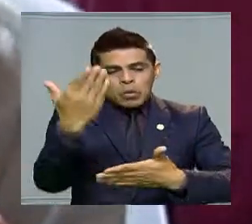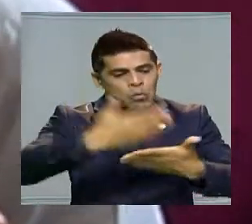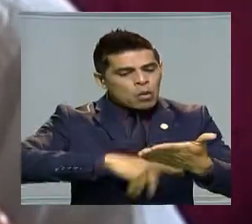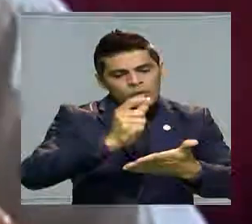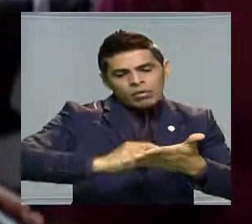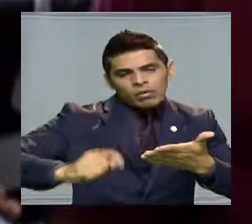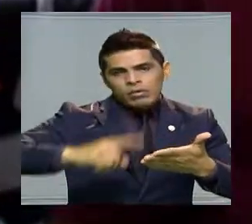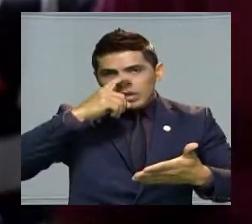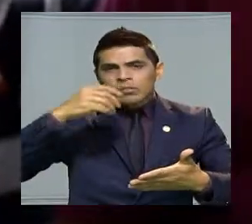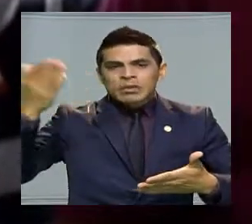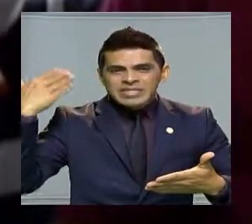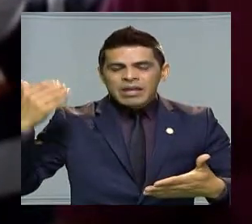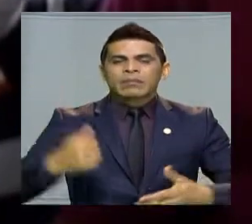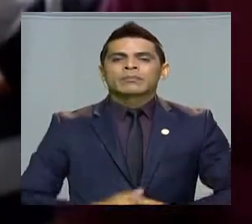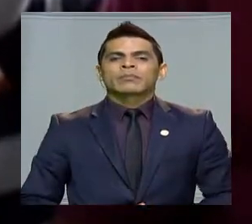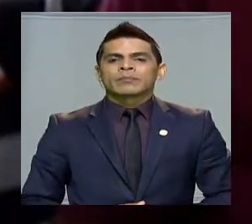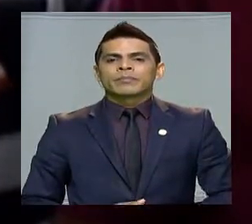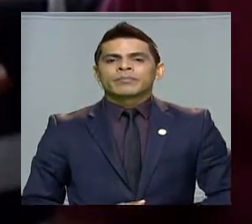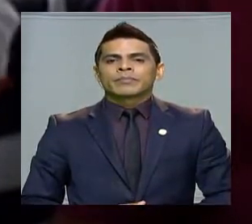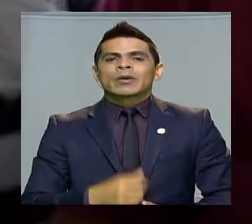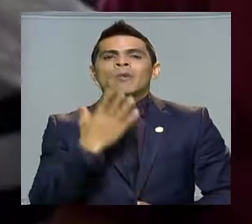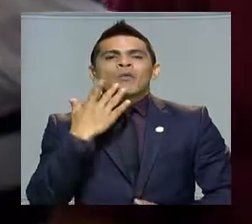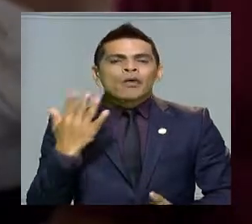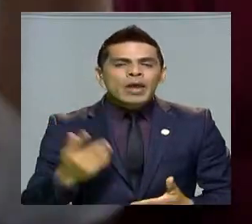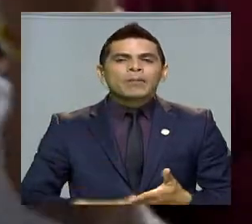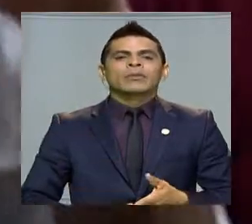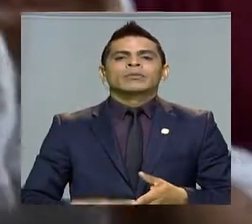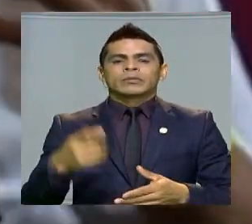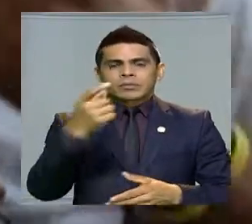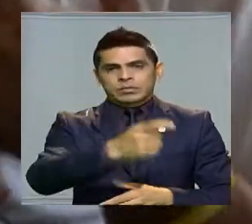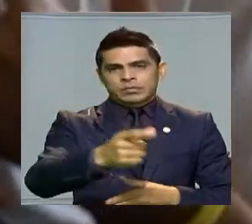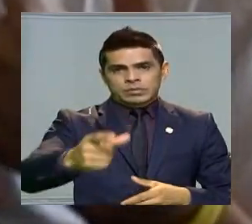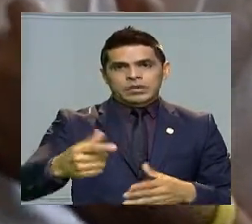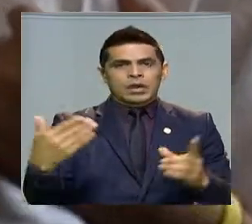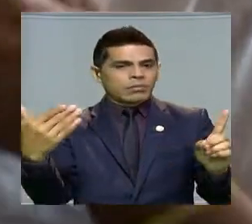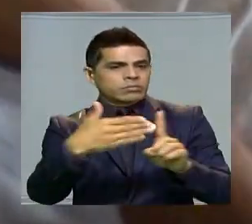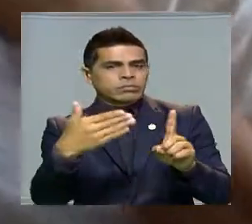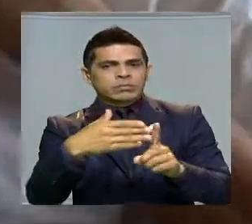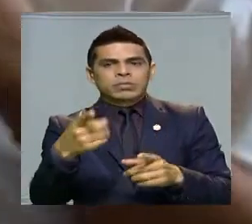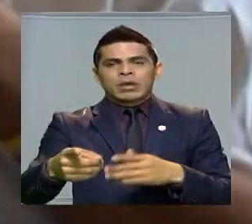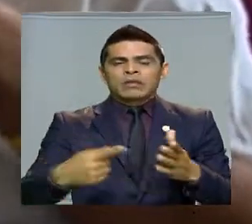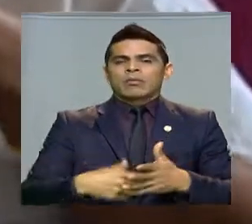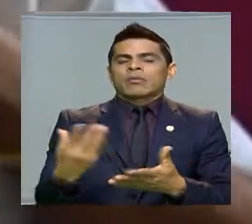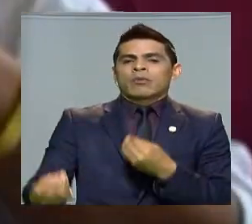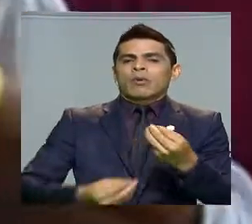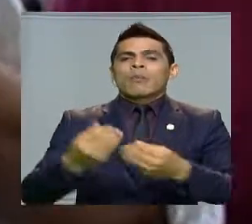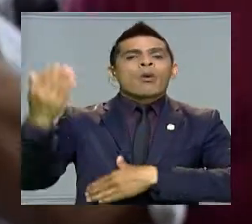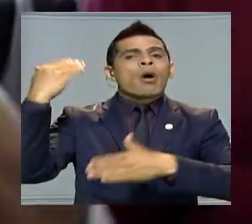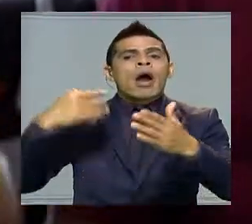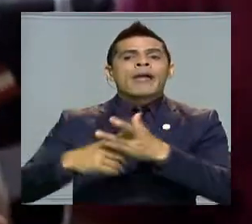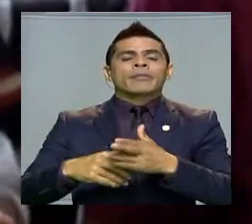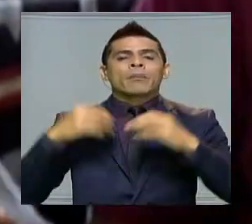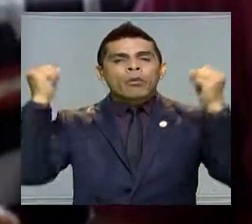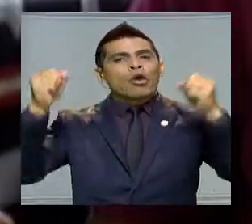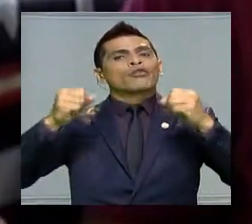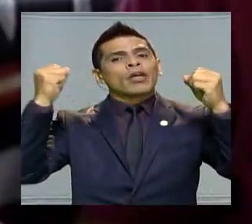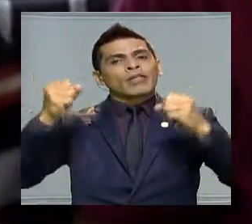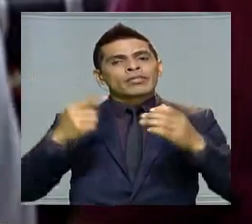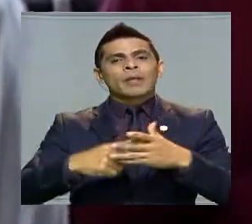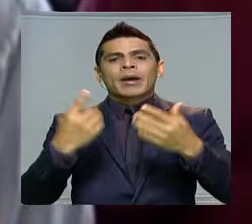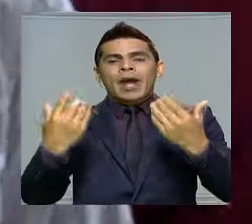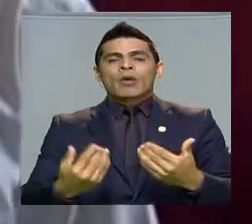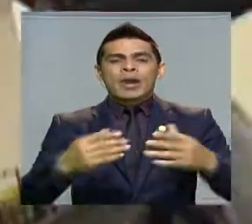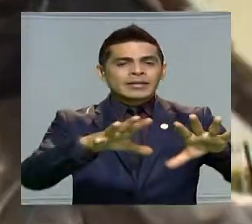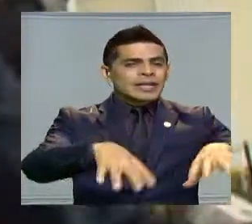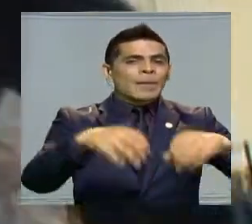su discusión. De ser supuestos luchadores sociales, hoy son luchadores del poder que ellos mismos tienen para quedarse con los recursos de